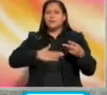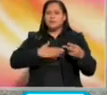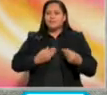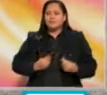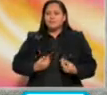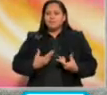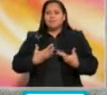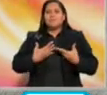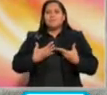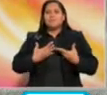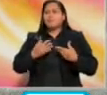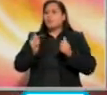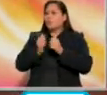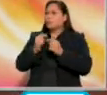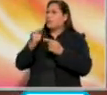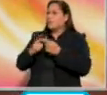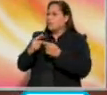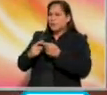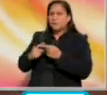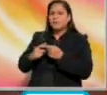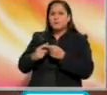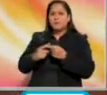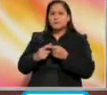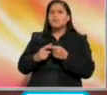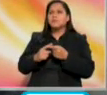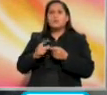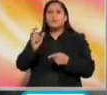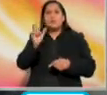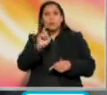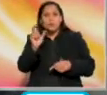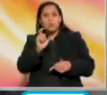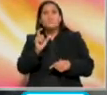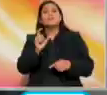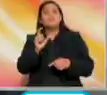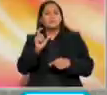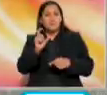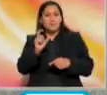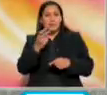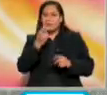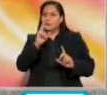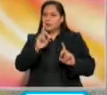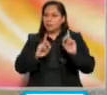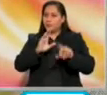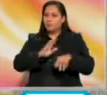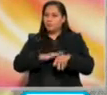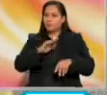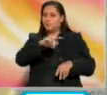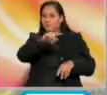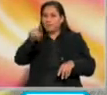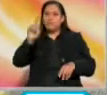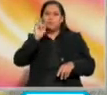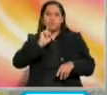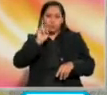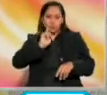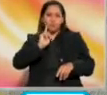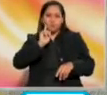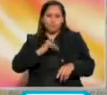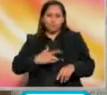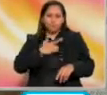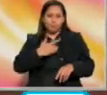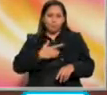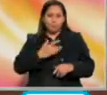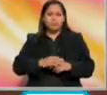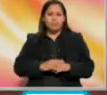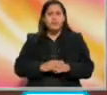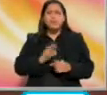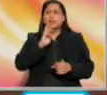placer, con quién, en qué momento y con quién, es quizá también una de las dudas más grandes que tienen las chicas, por ejemplo. Claro, ¿y la respuesta